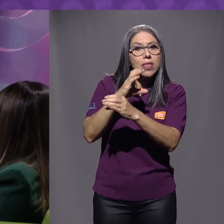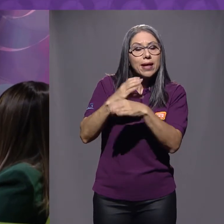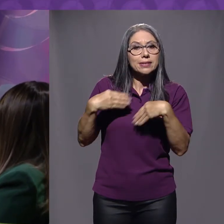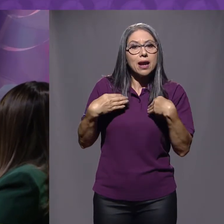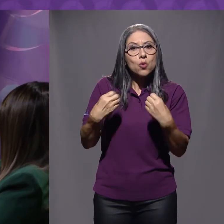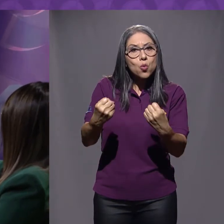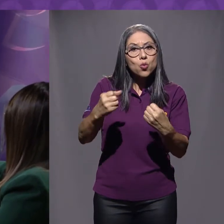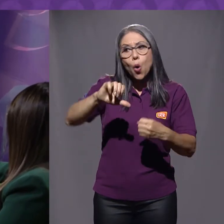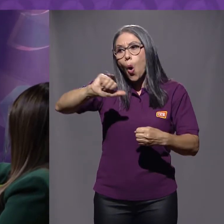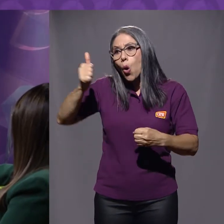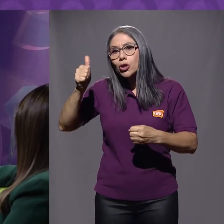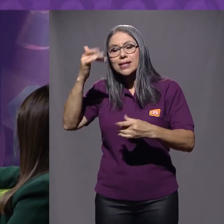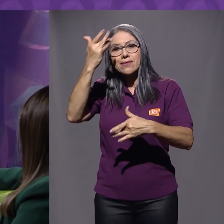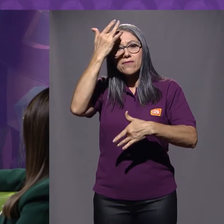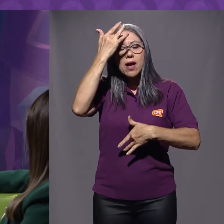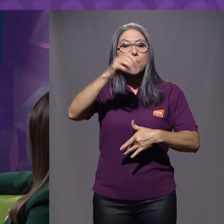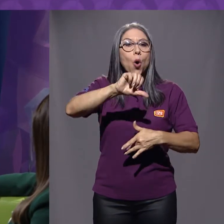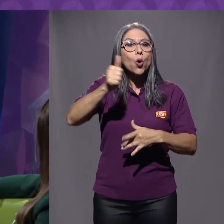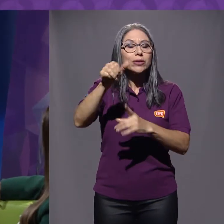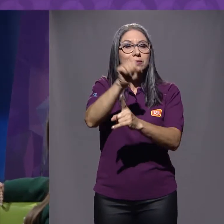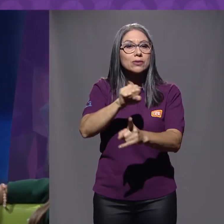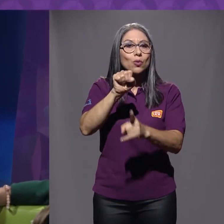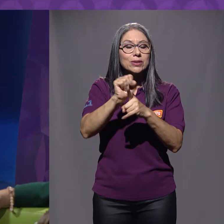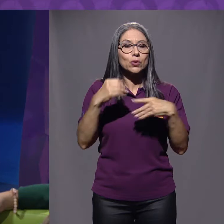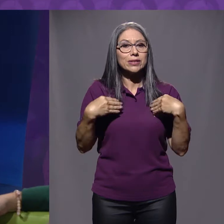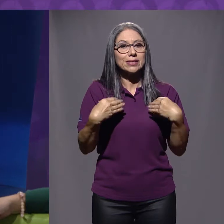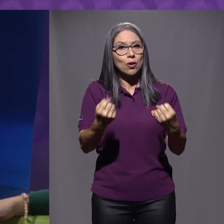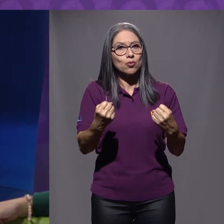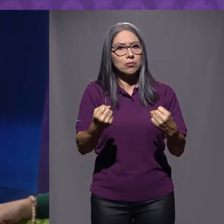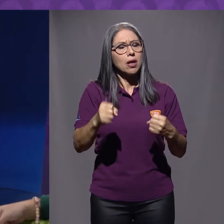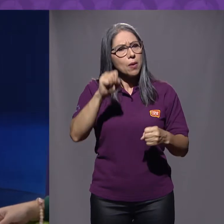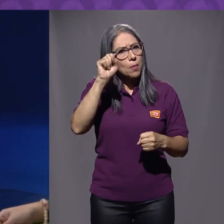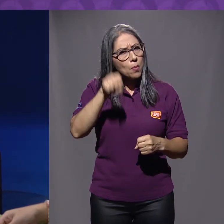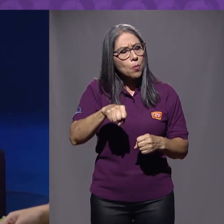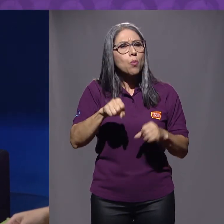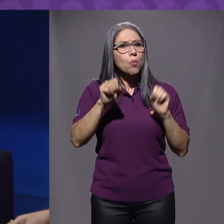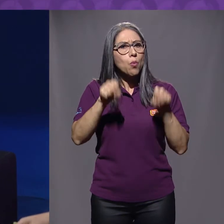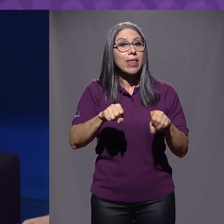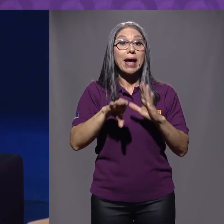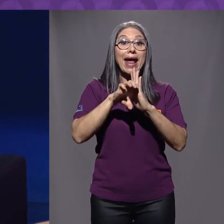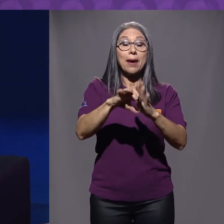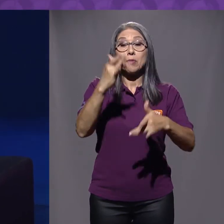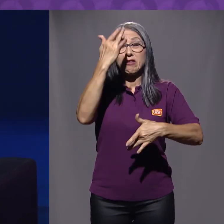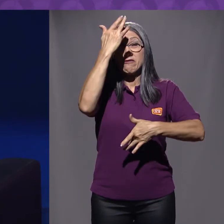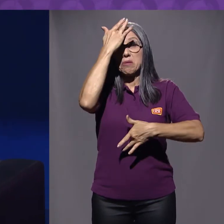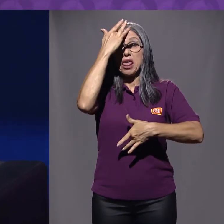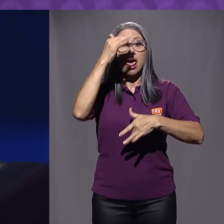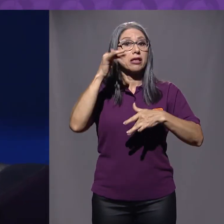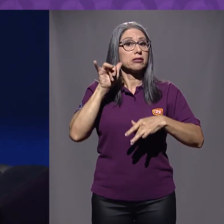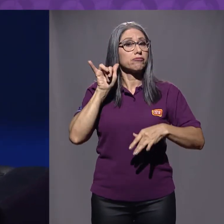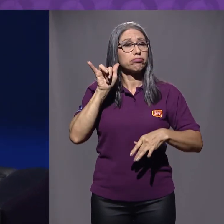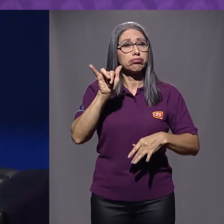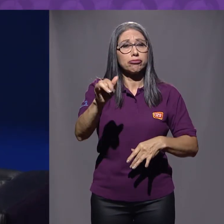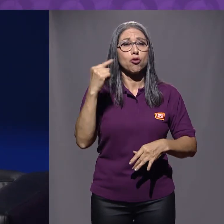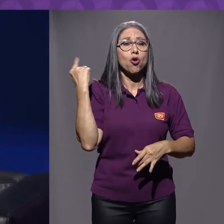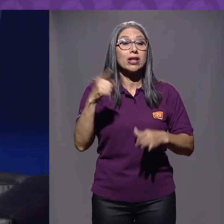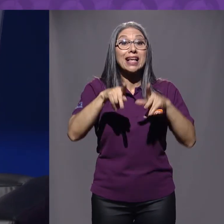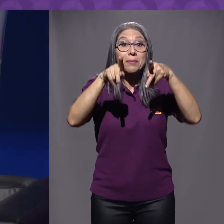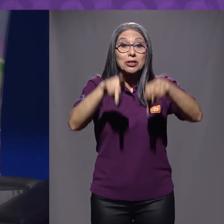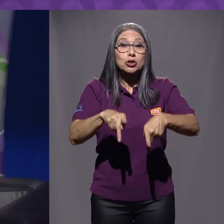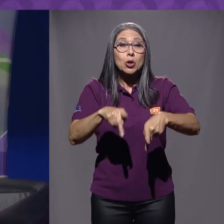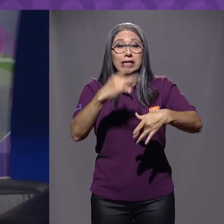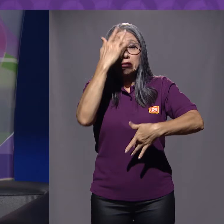al día sus tratamientos y sus consultas, sobre todo las crónicas, los diabéticos,